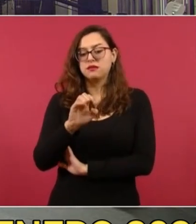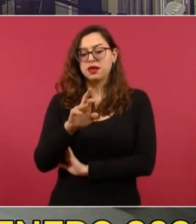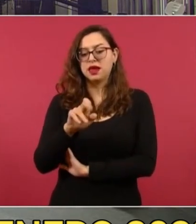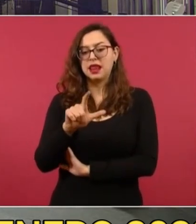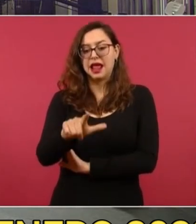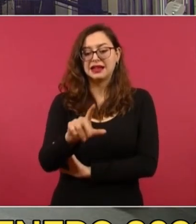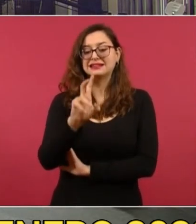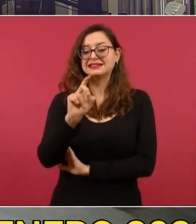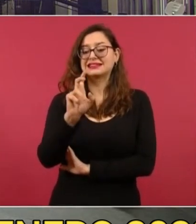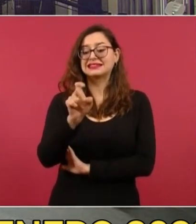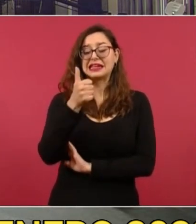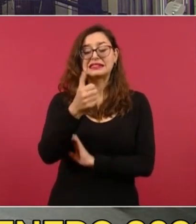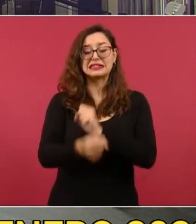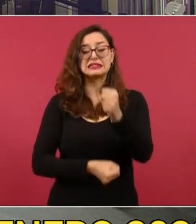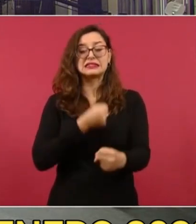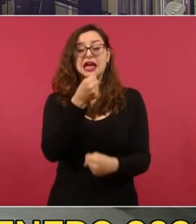fue mucho tiempo,